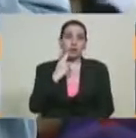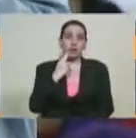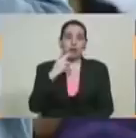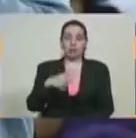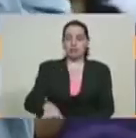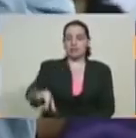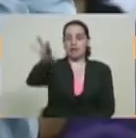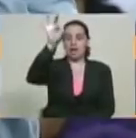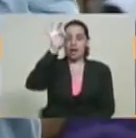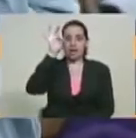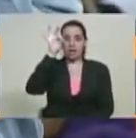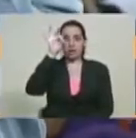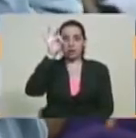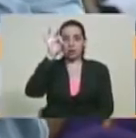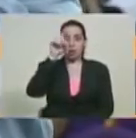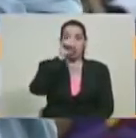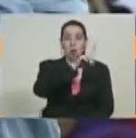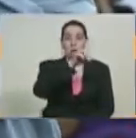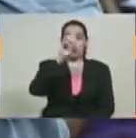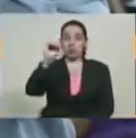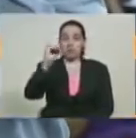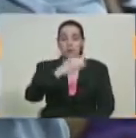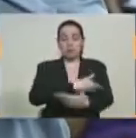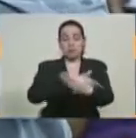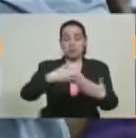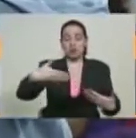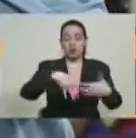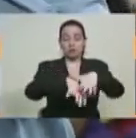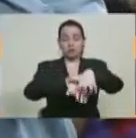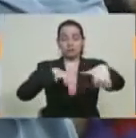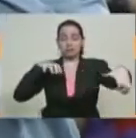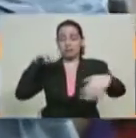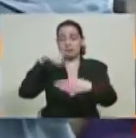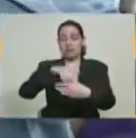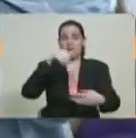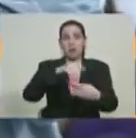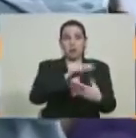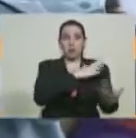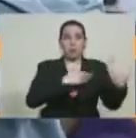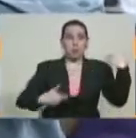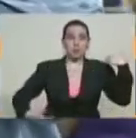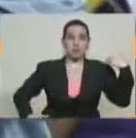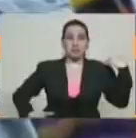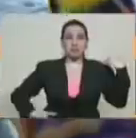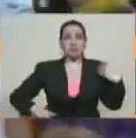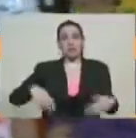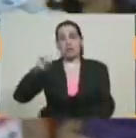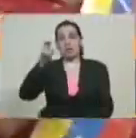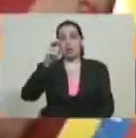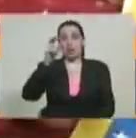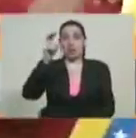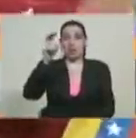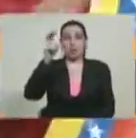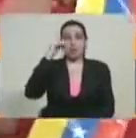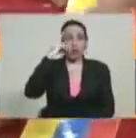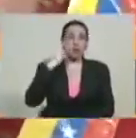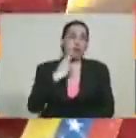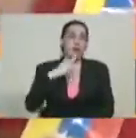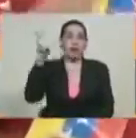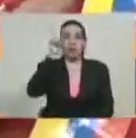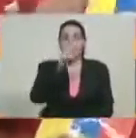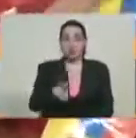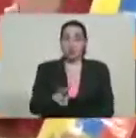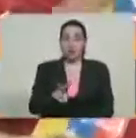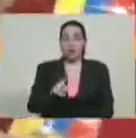elegido por 10 millones de votos como presidente de la República Bolivariana de Venezuela para el periodo